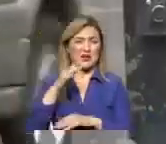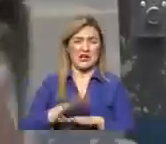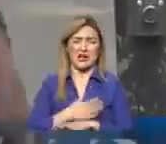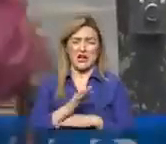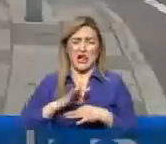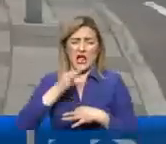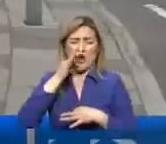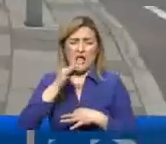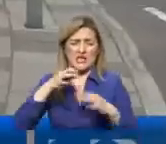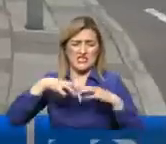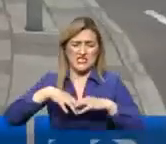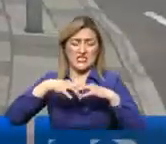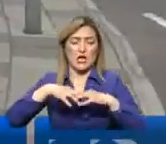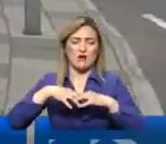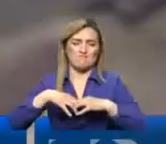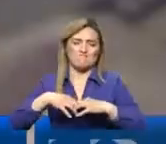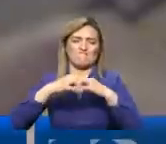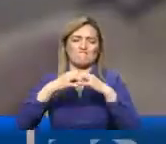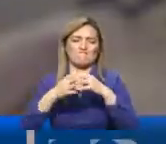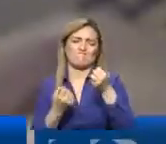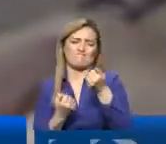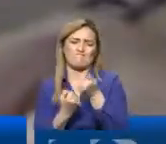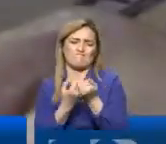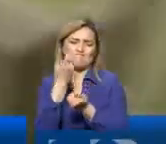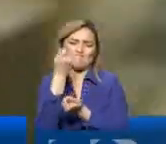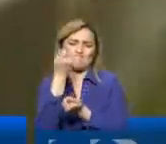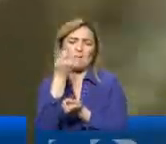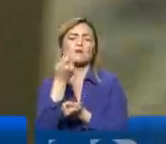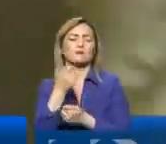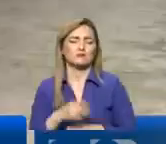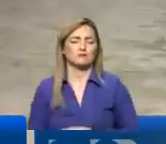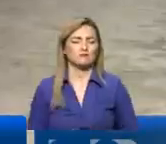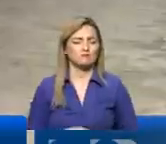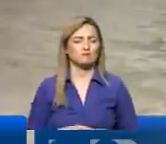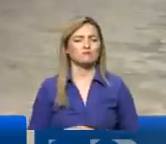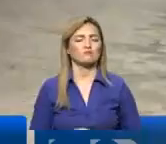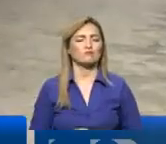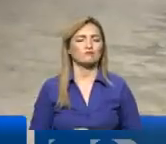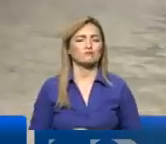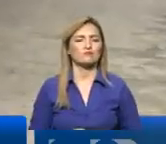causado por la pandemia, debe ir de la mano de liquidez y financiamiento para el sector